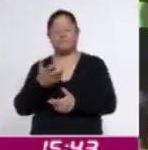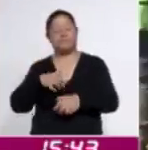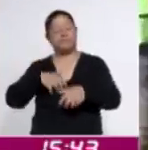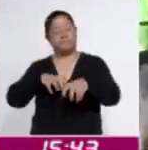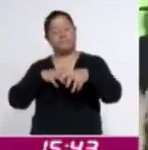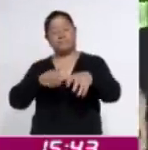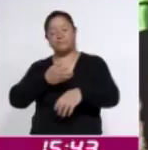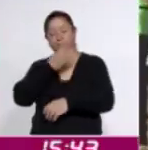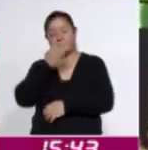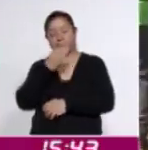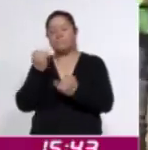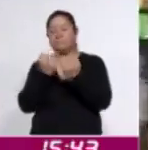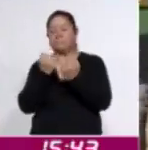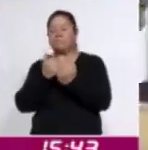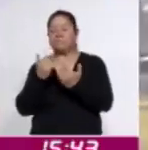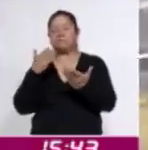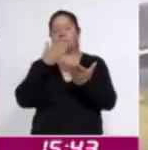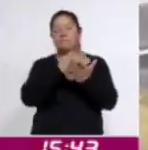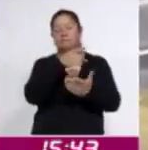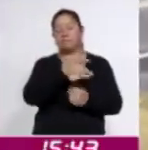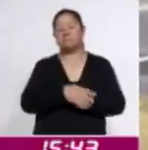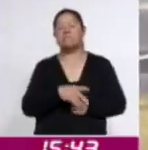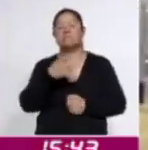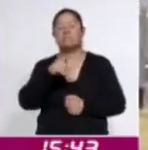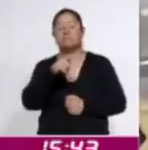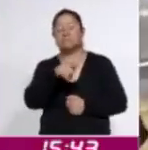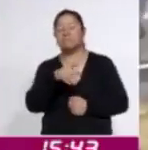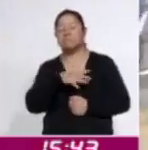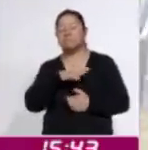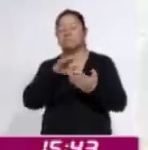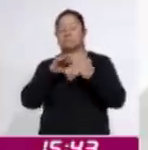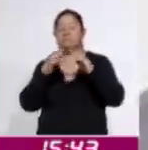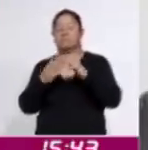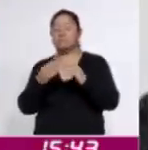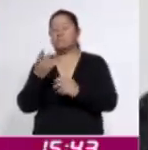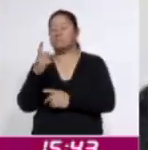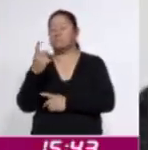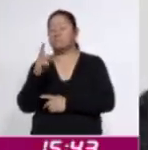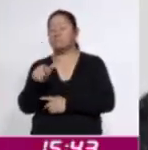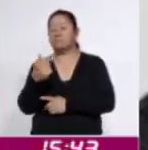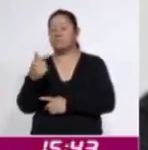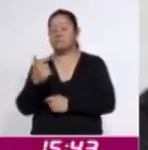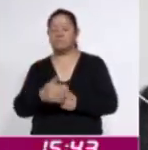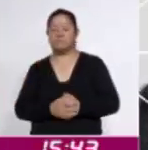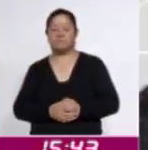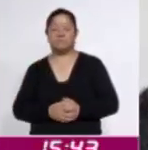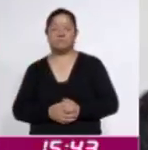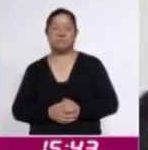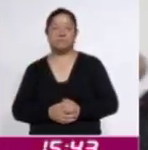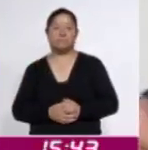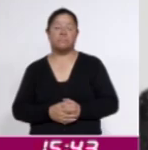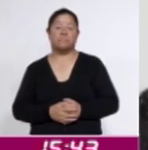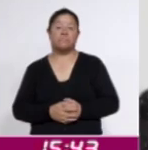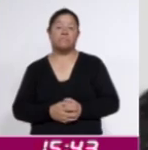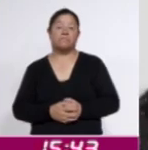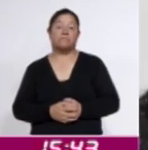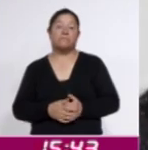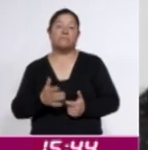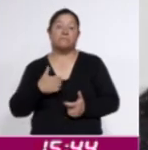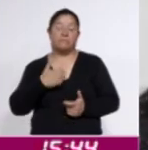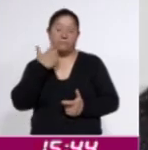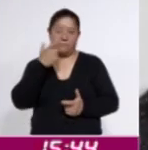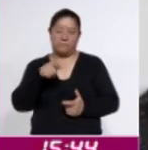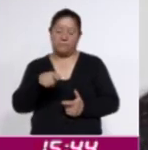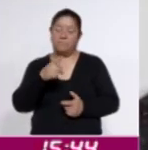también acudirán al santuario, aunque lo harán con motivo de los festejos del 12 de diciembre. La idea es que los peregrinos van y regresan a